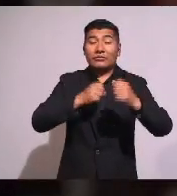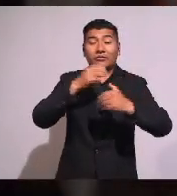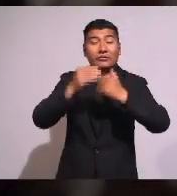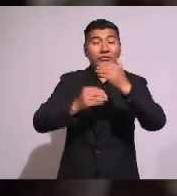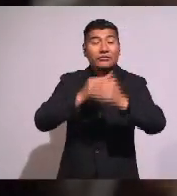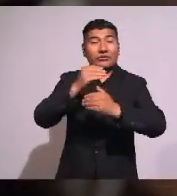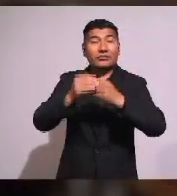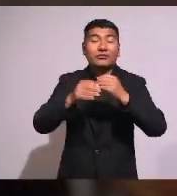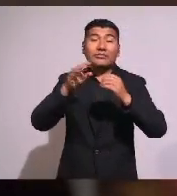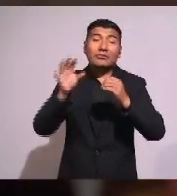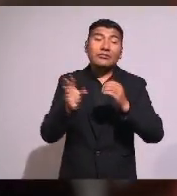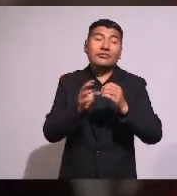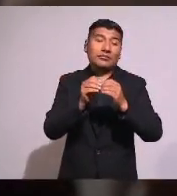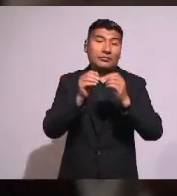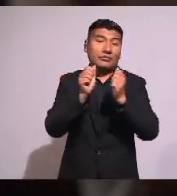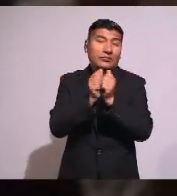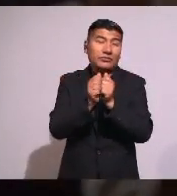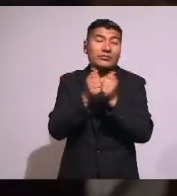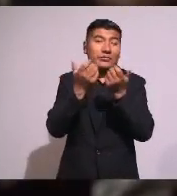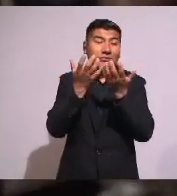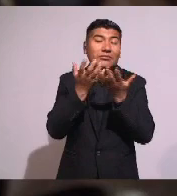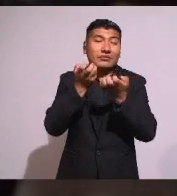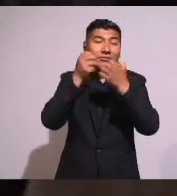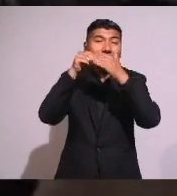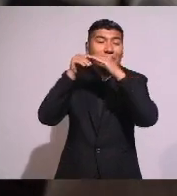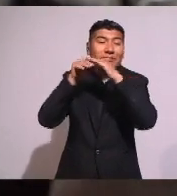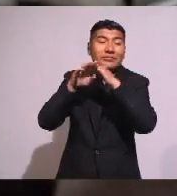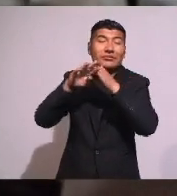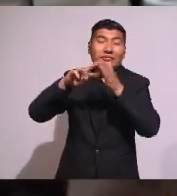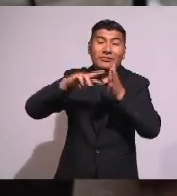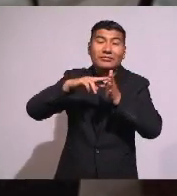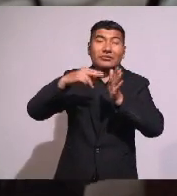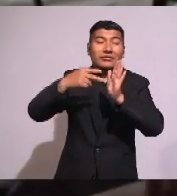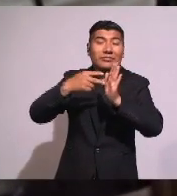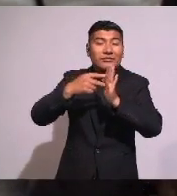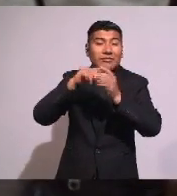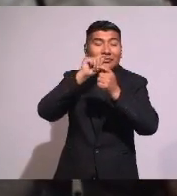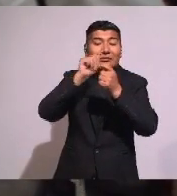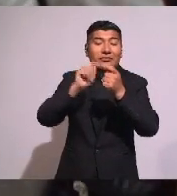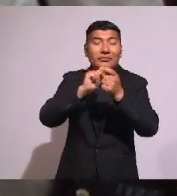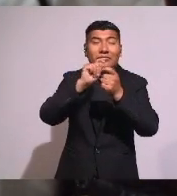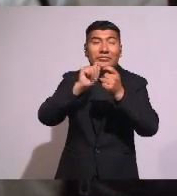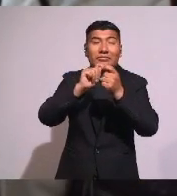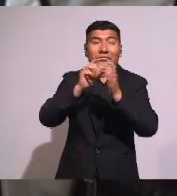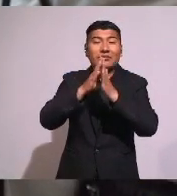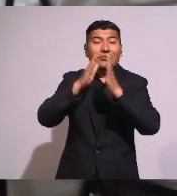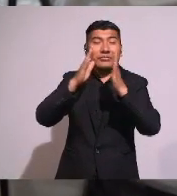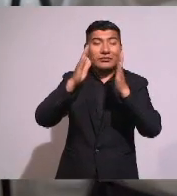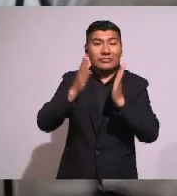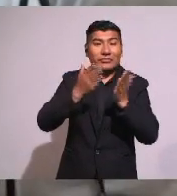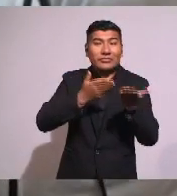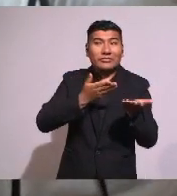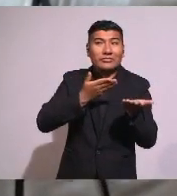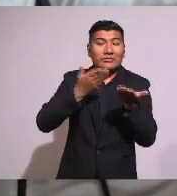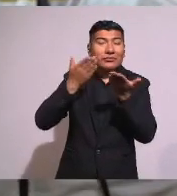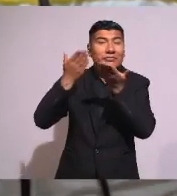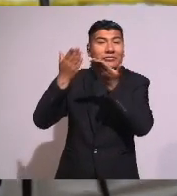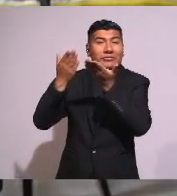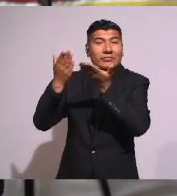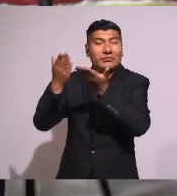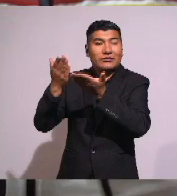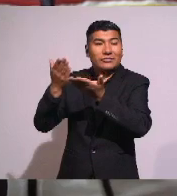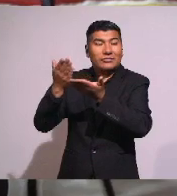más todavía con el deseo de penetrar en el sentido radical y fascinante de la presentación y